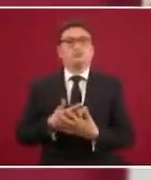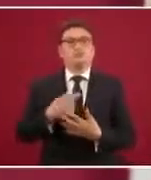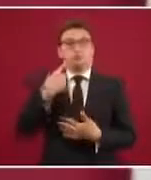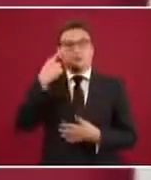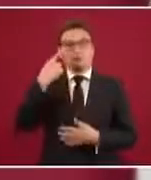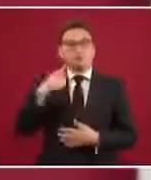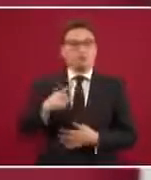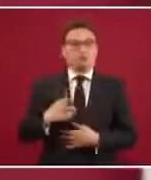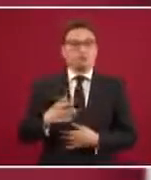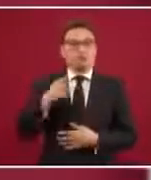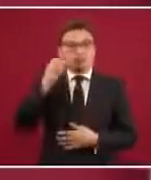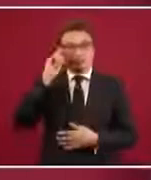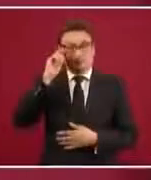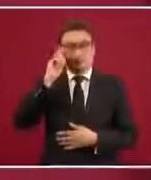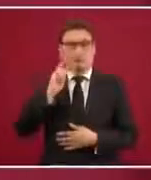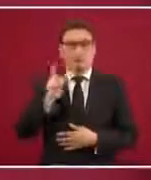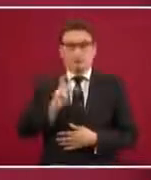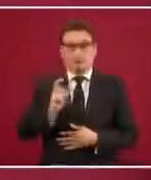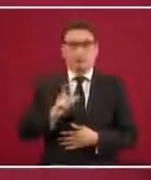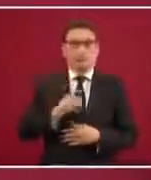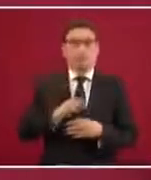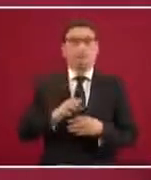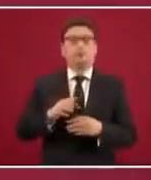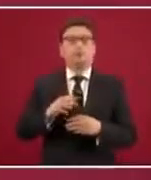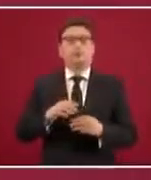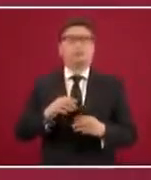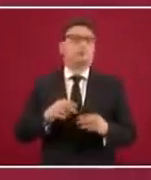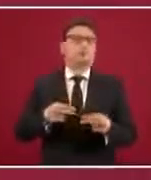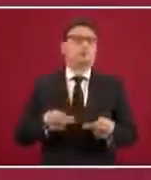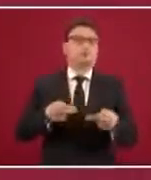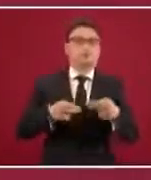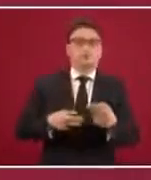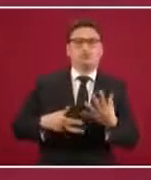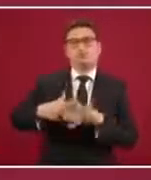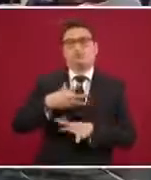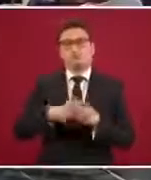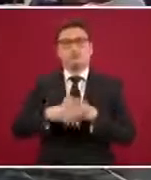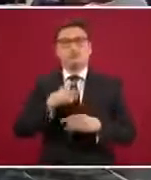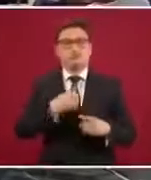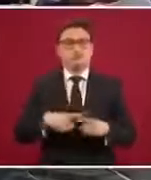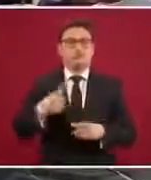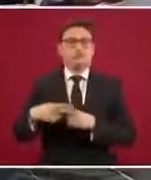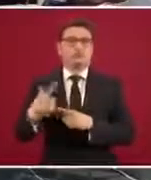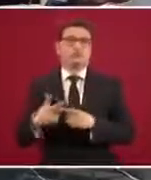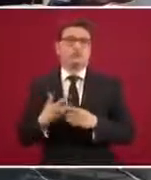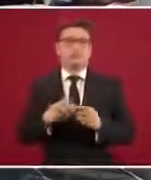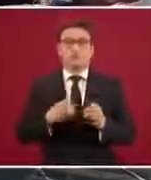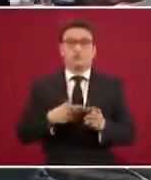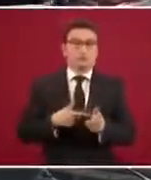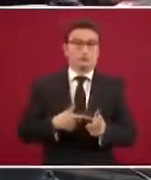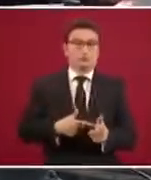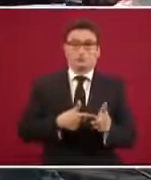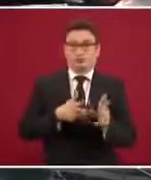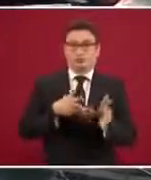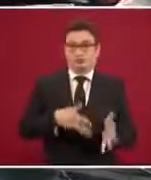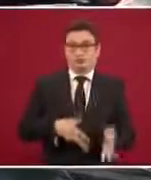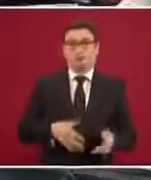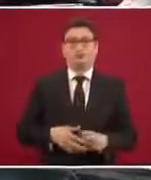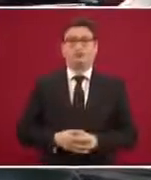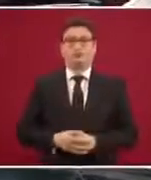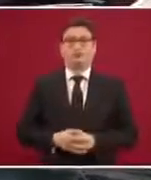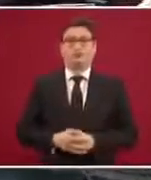a que incluso se estabilice el mercado, si va a quedar así ya